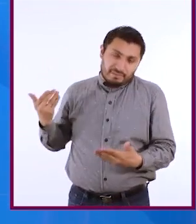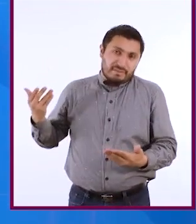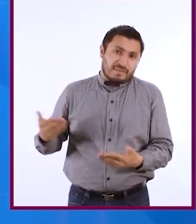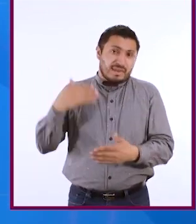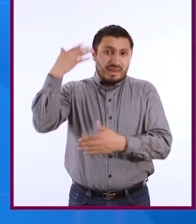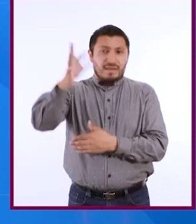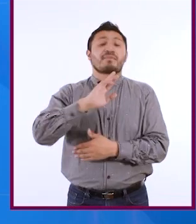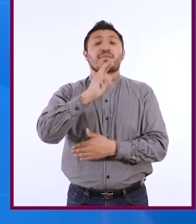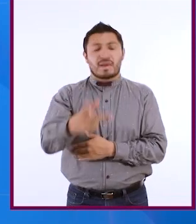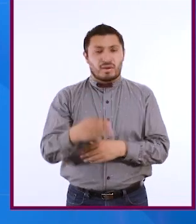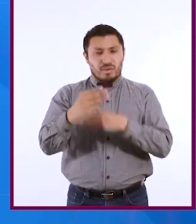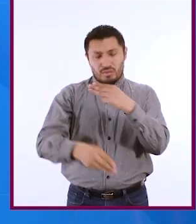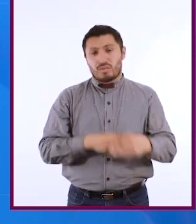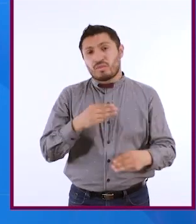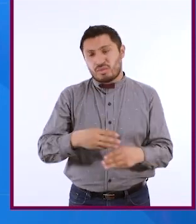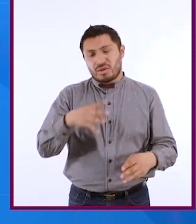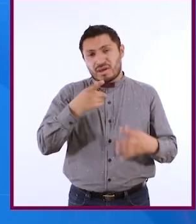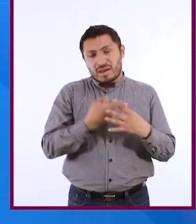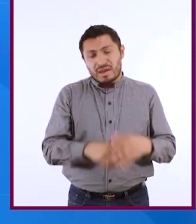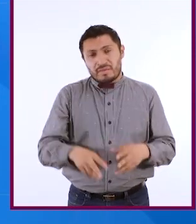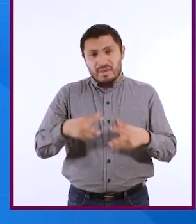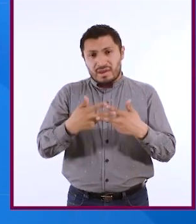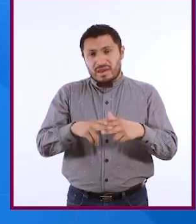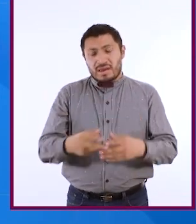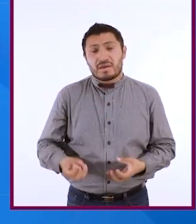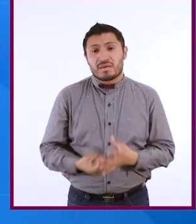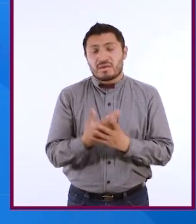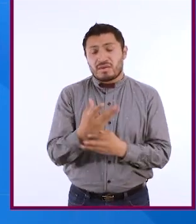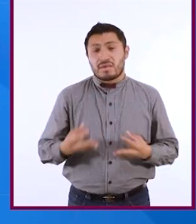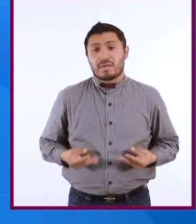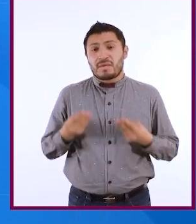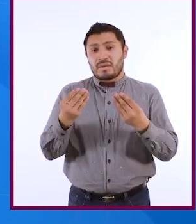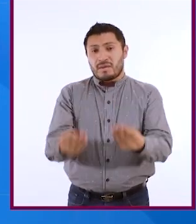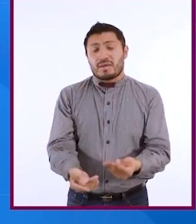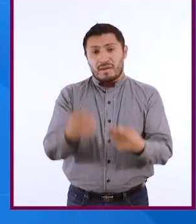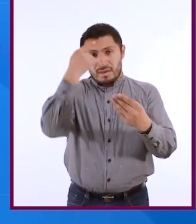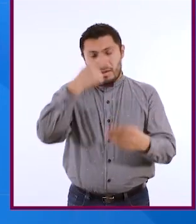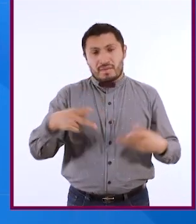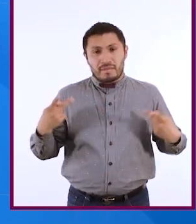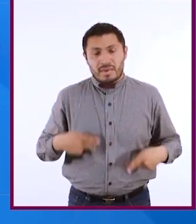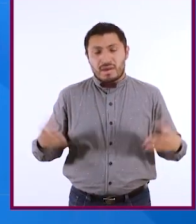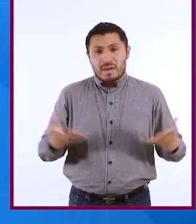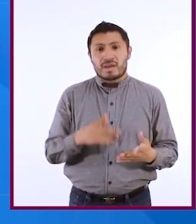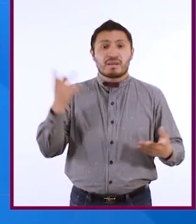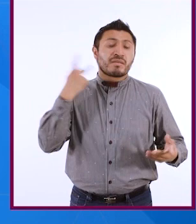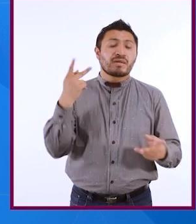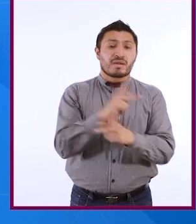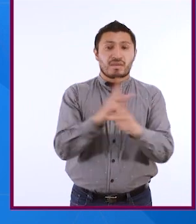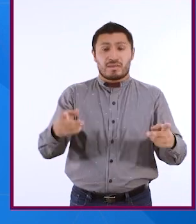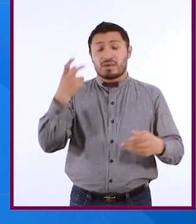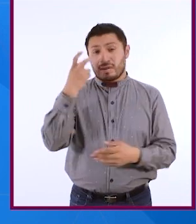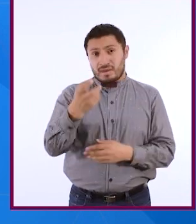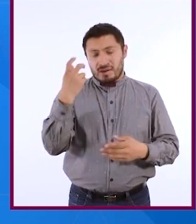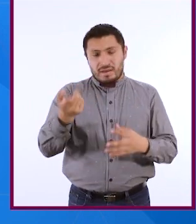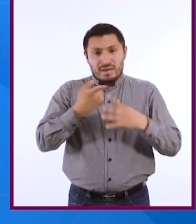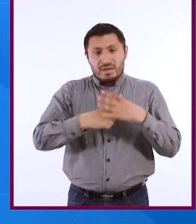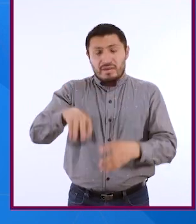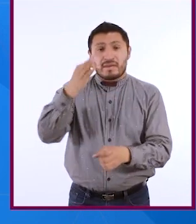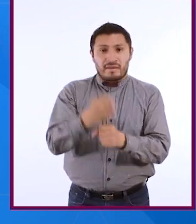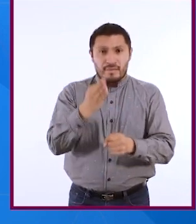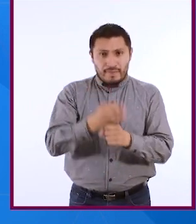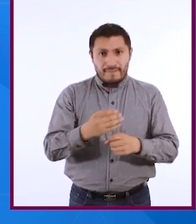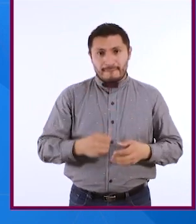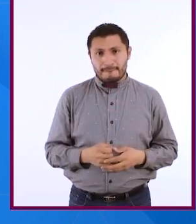Un mundo mejor empieza con darle las herramientas adecuadas a quienes crean las políticas públicas, y esto empieza